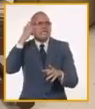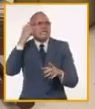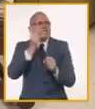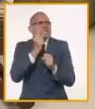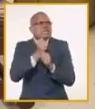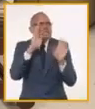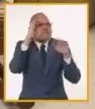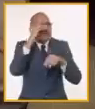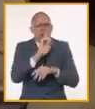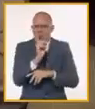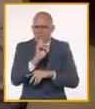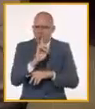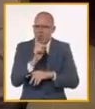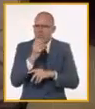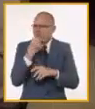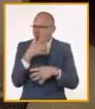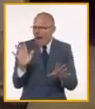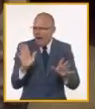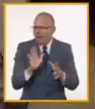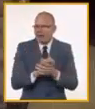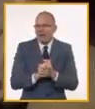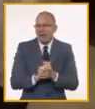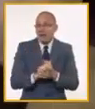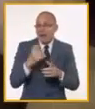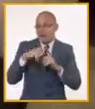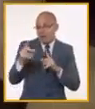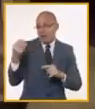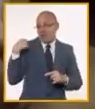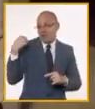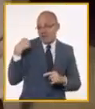si tú me dices, bueno, de hacer tal cosa que